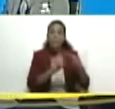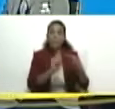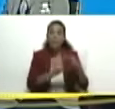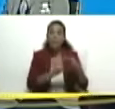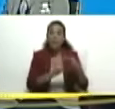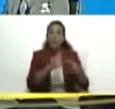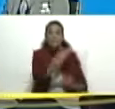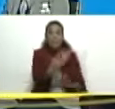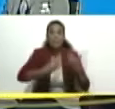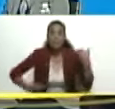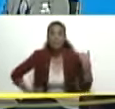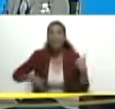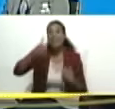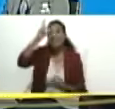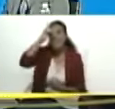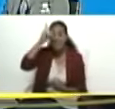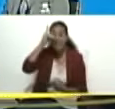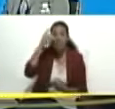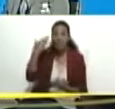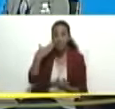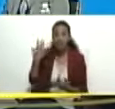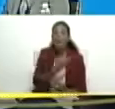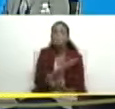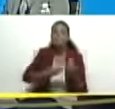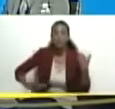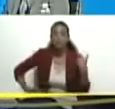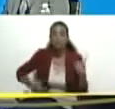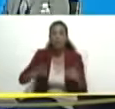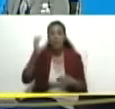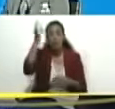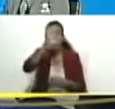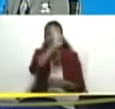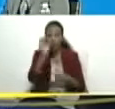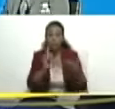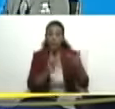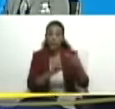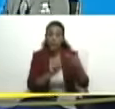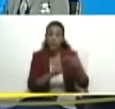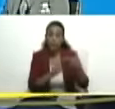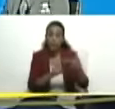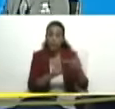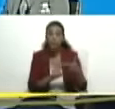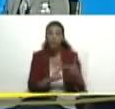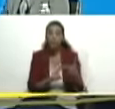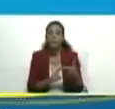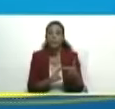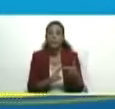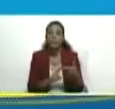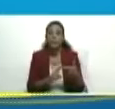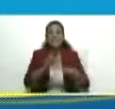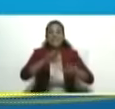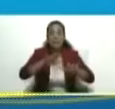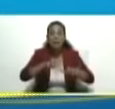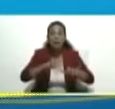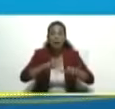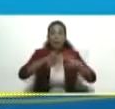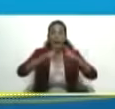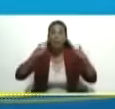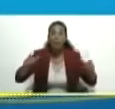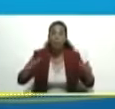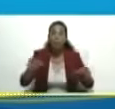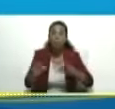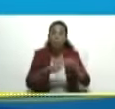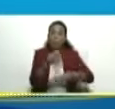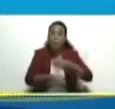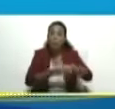su presidenta, Delcy Eloína Rodríguez Gómez. En segundo lugar, el secretario